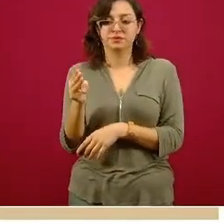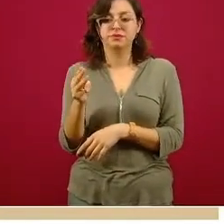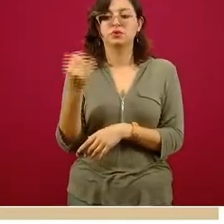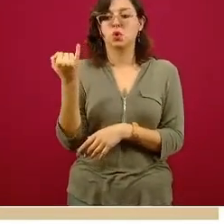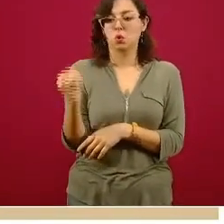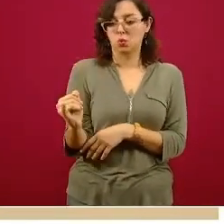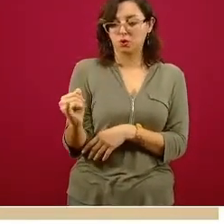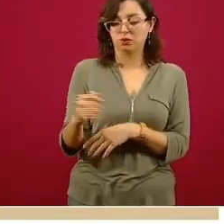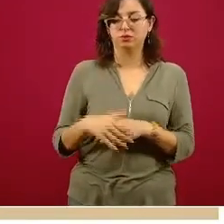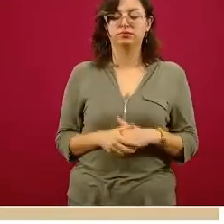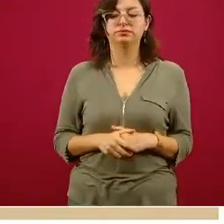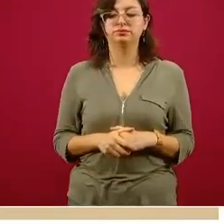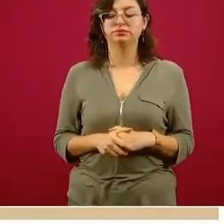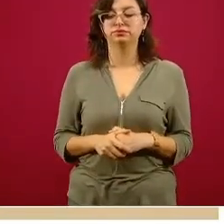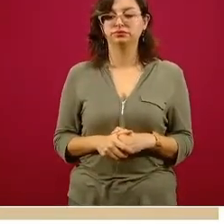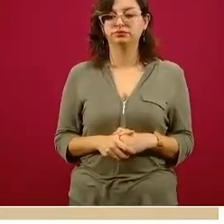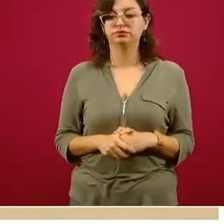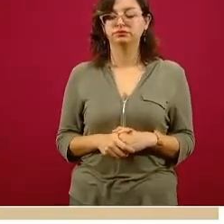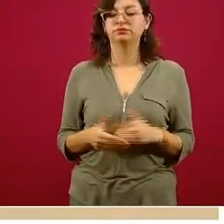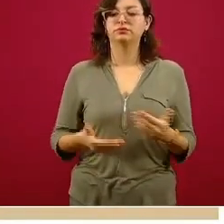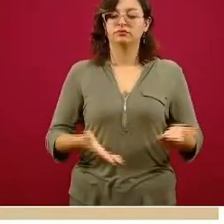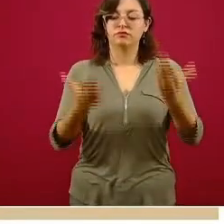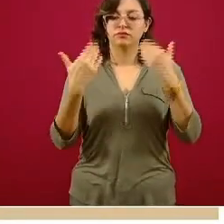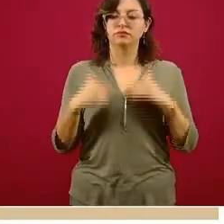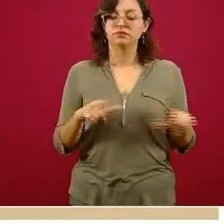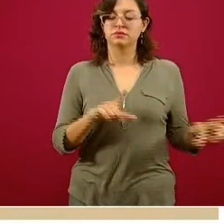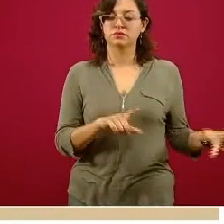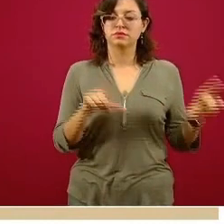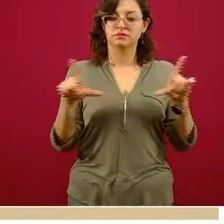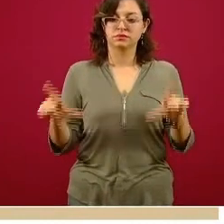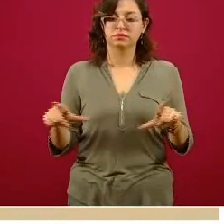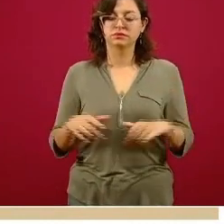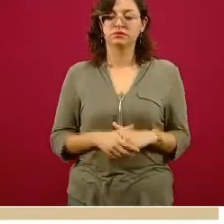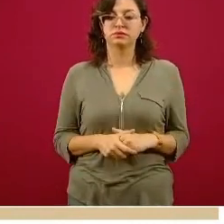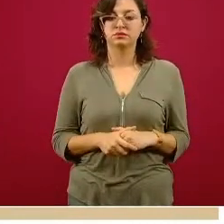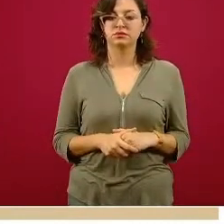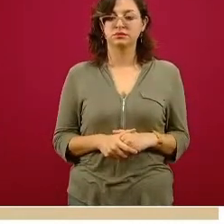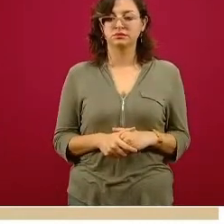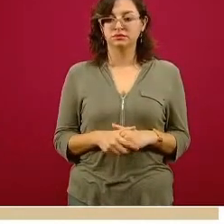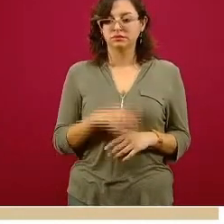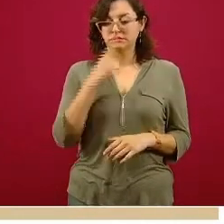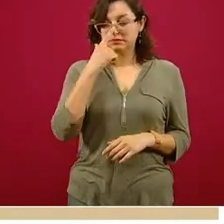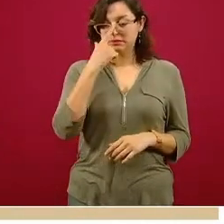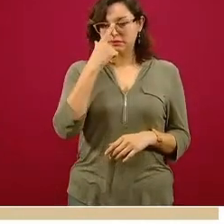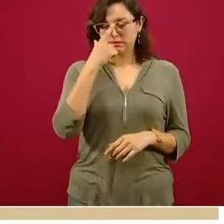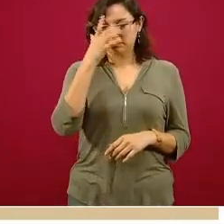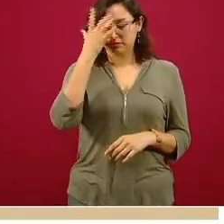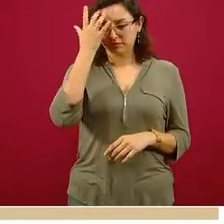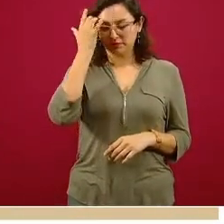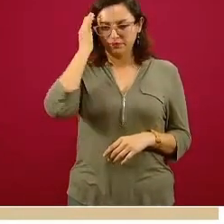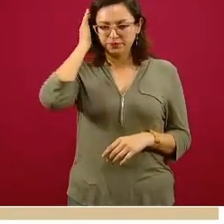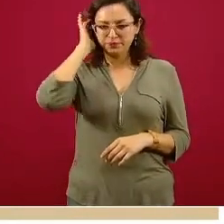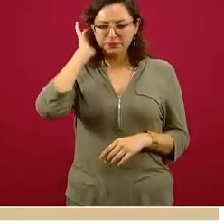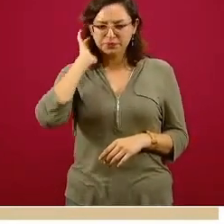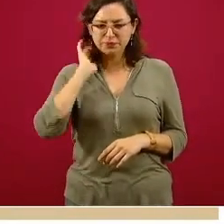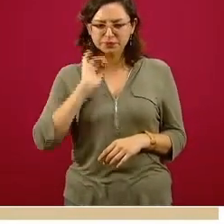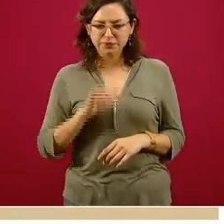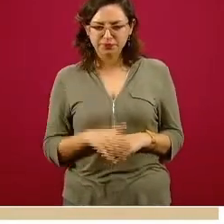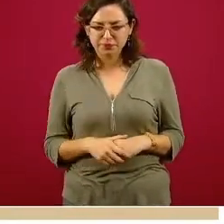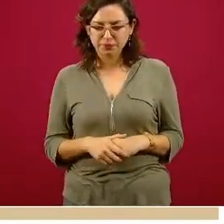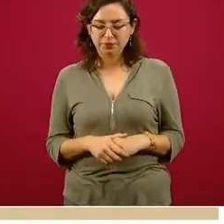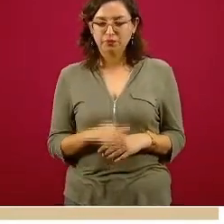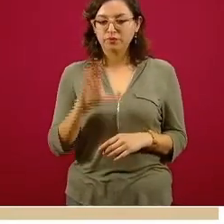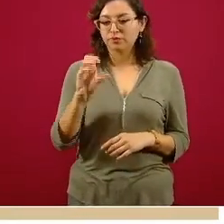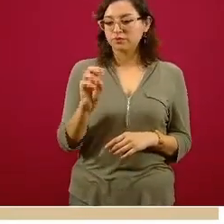junio. Veamos el siguiente grupo de diapositivas. Son precisamente la afectación que ha tenido COVID-19